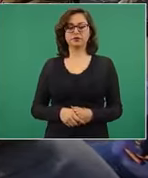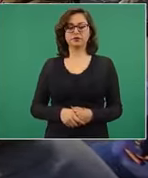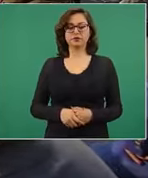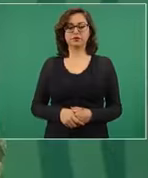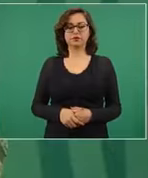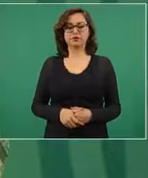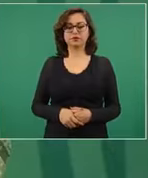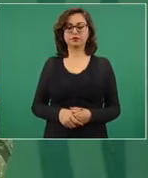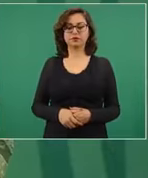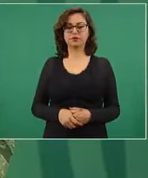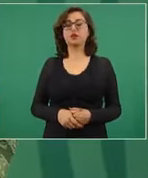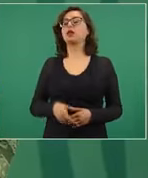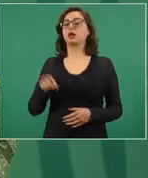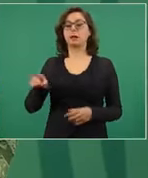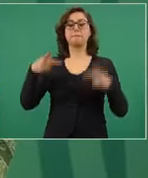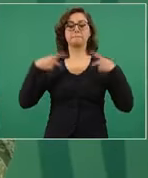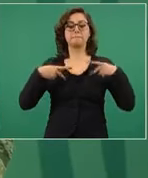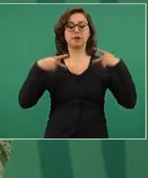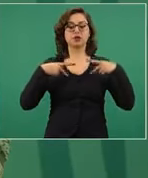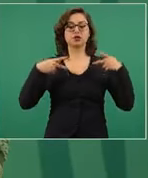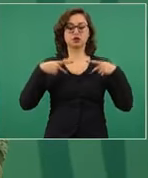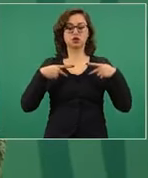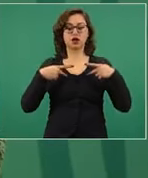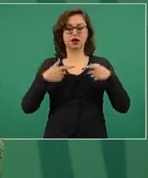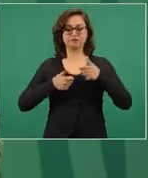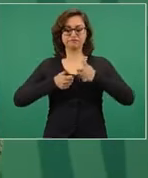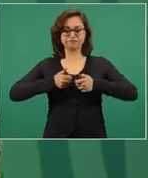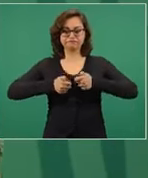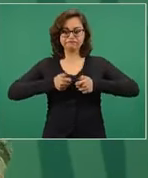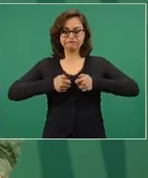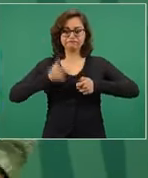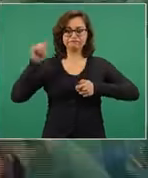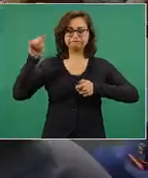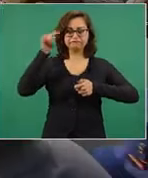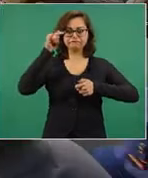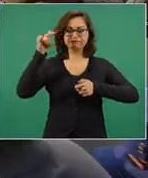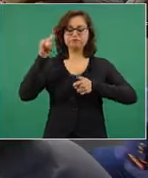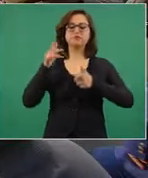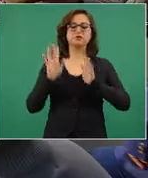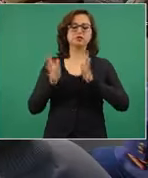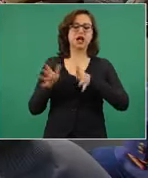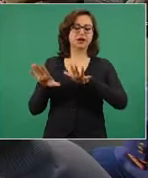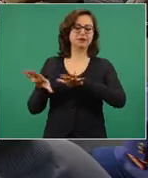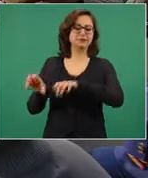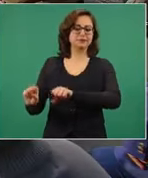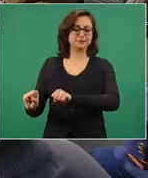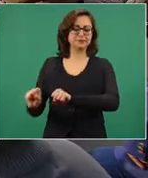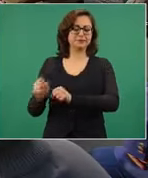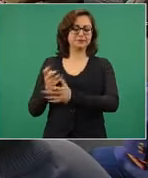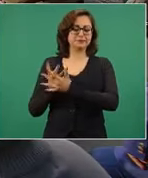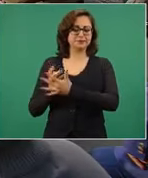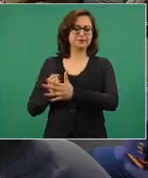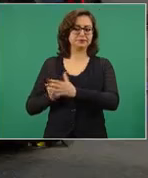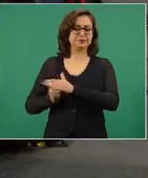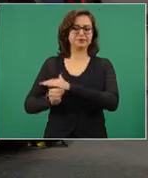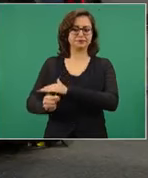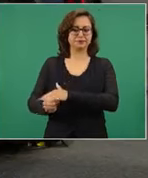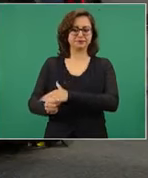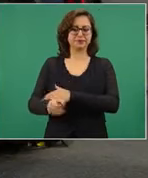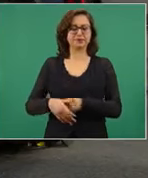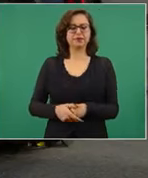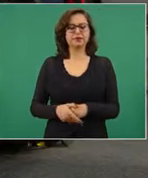Y ya se detuvo a la persona que empleó este medio. Muchas gracias, general. Presidente, preguntarle, la